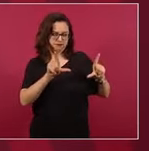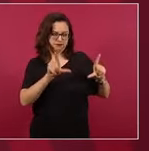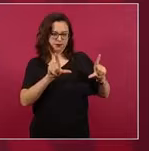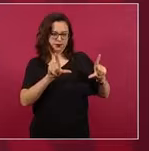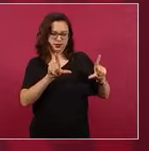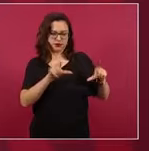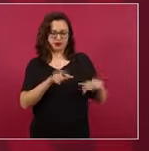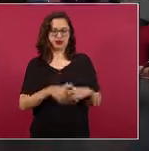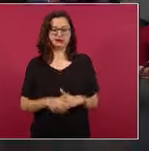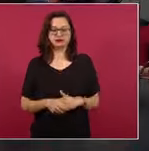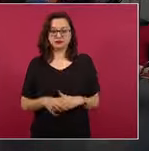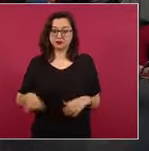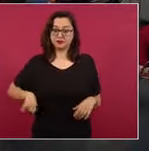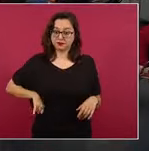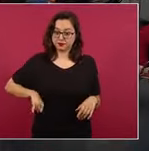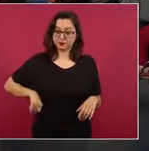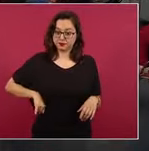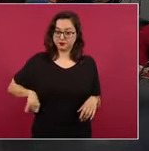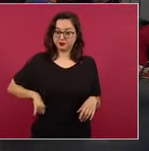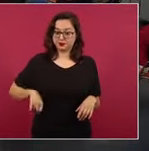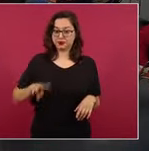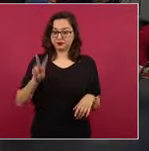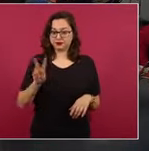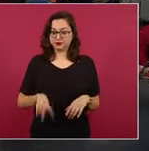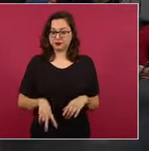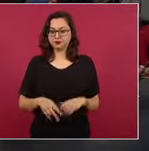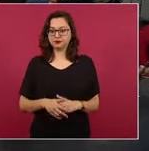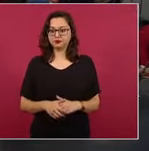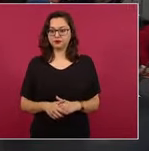mapa, que es interesante.